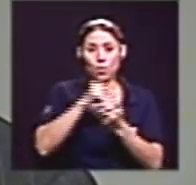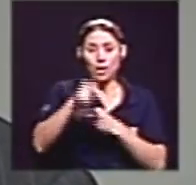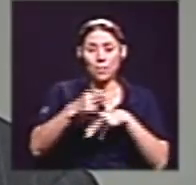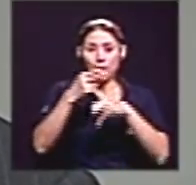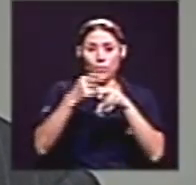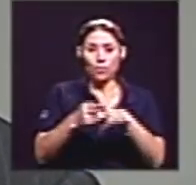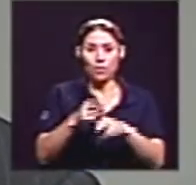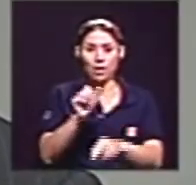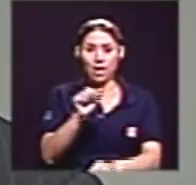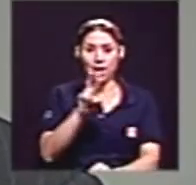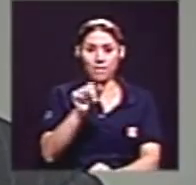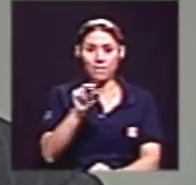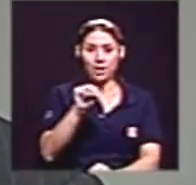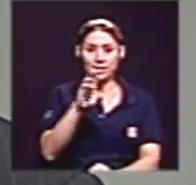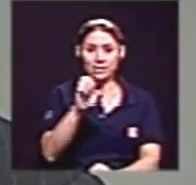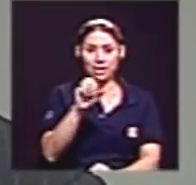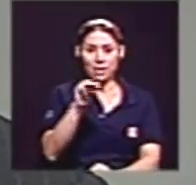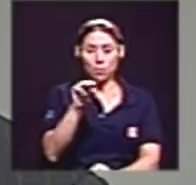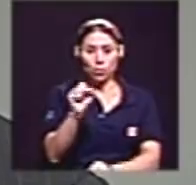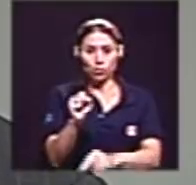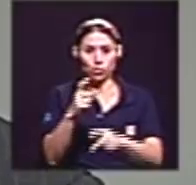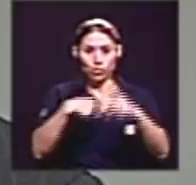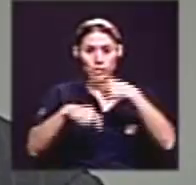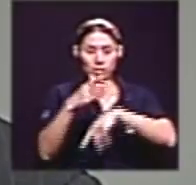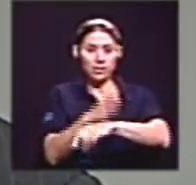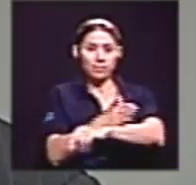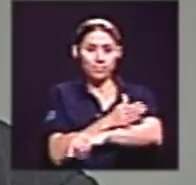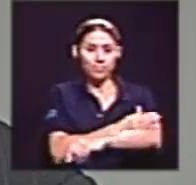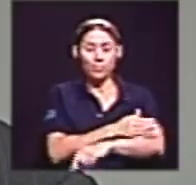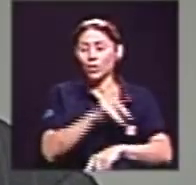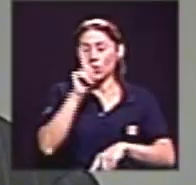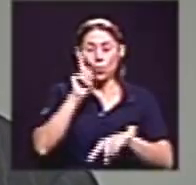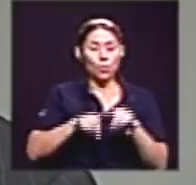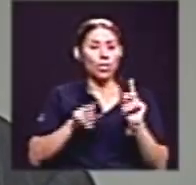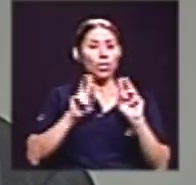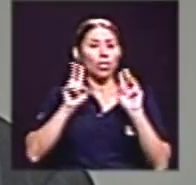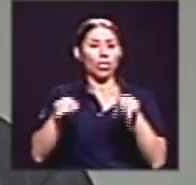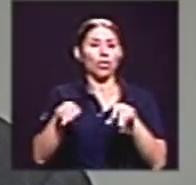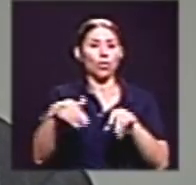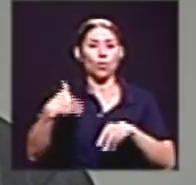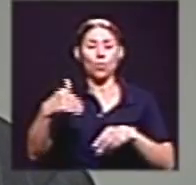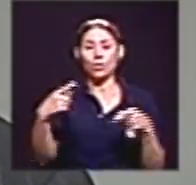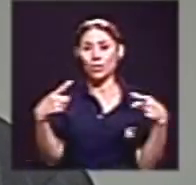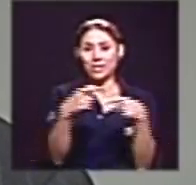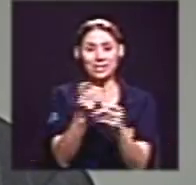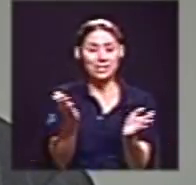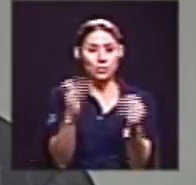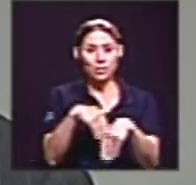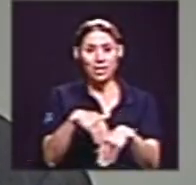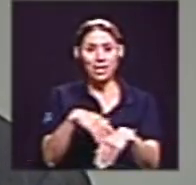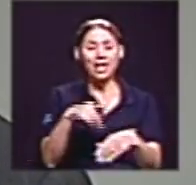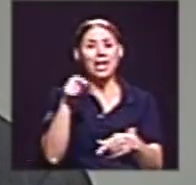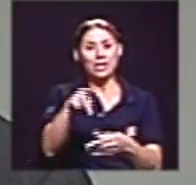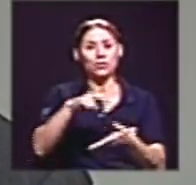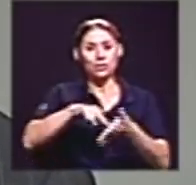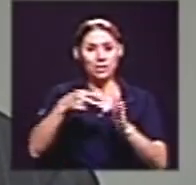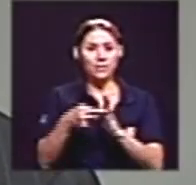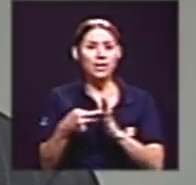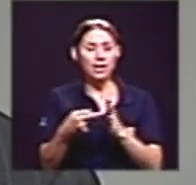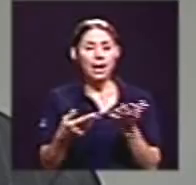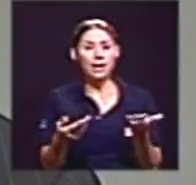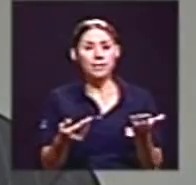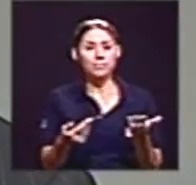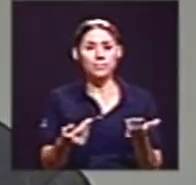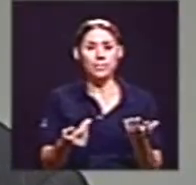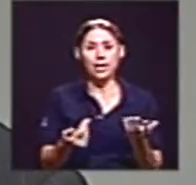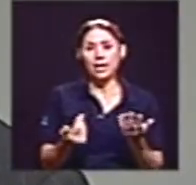pueden desmantelar fácilmente cuando la crisis deje de golpearnos. Y eso lo que significa es que va a haber, yo